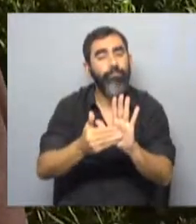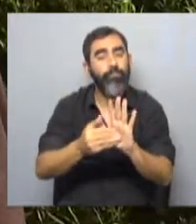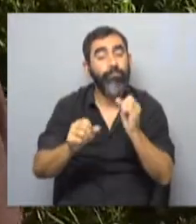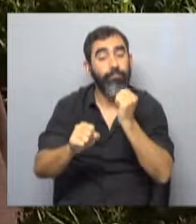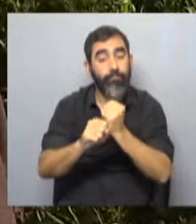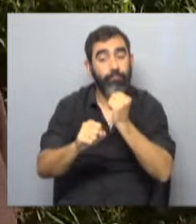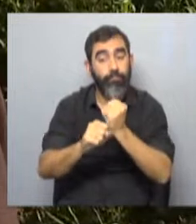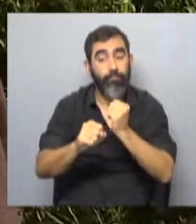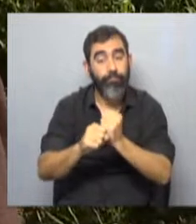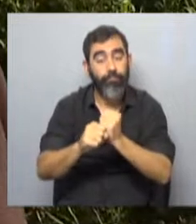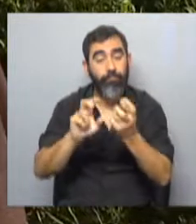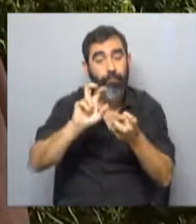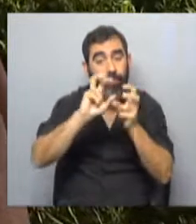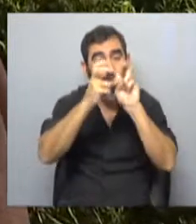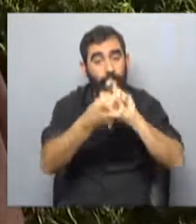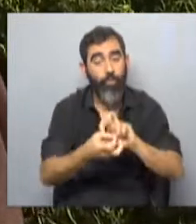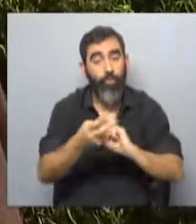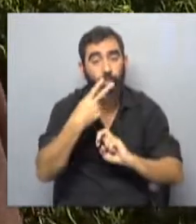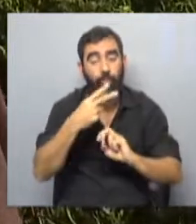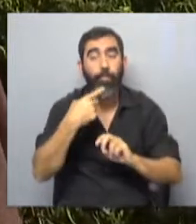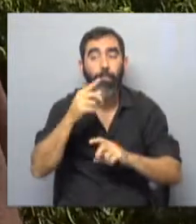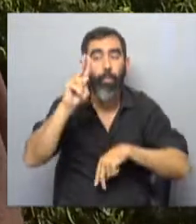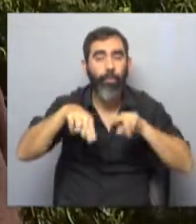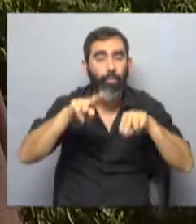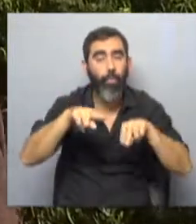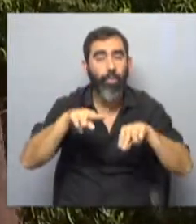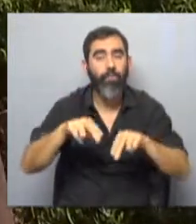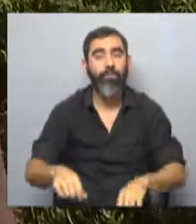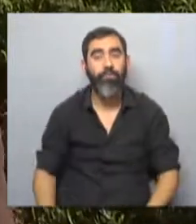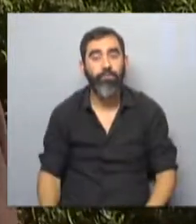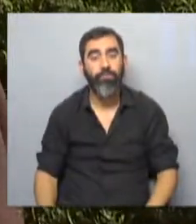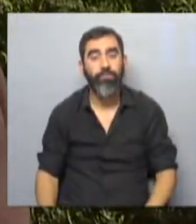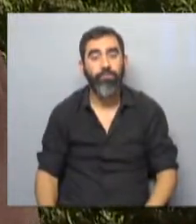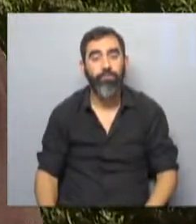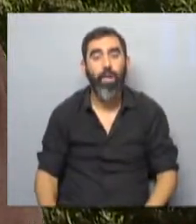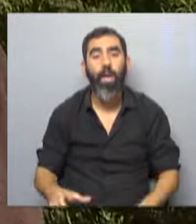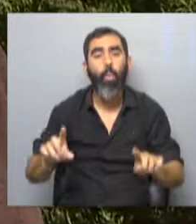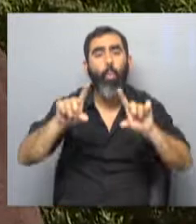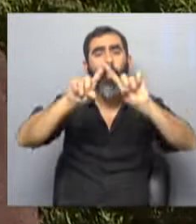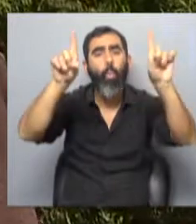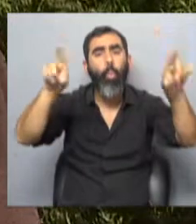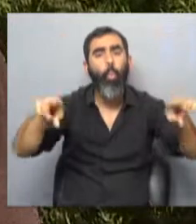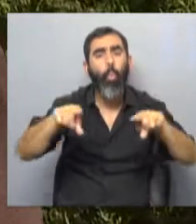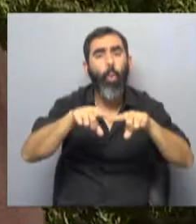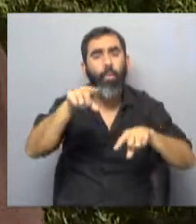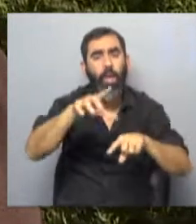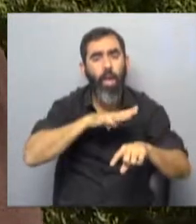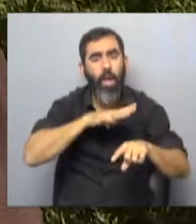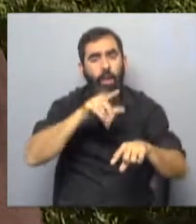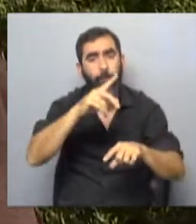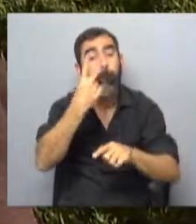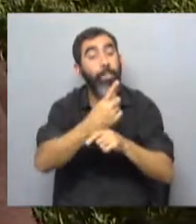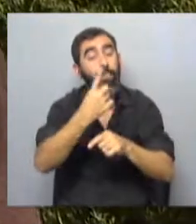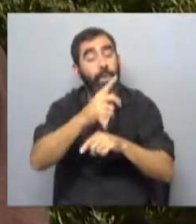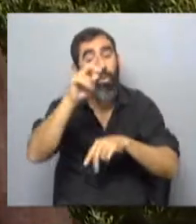del trabajo que hacen con el reciclado de colillas que es pintura cuéntanos un poco acá porque hay un cuadro justo y si no me equivoco si estoy equivocado no es el